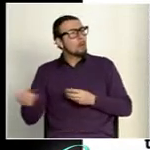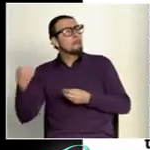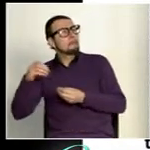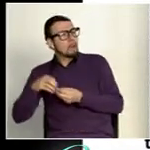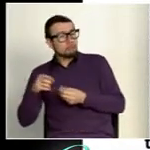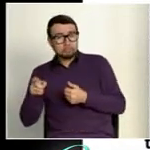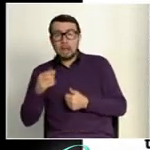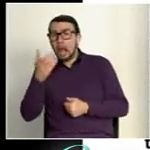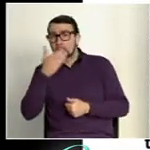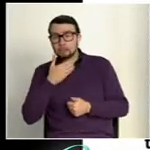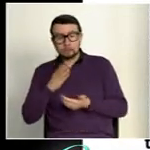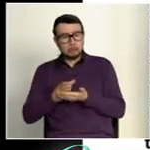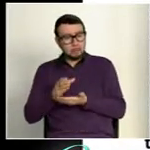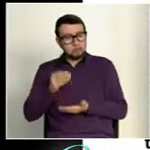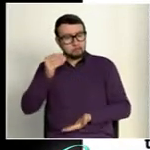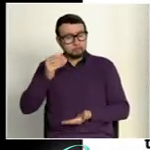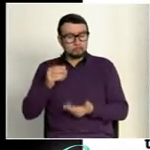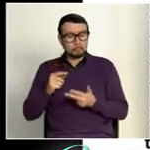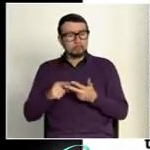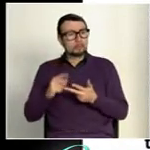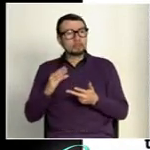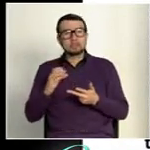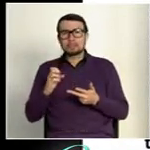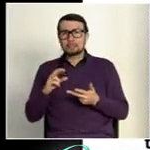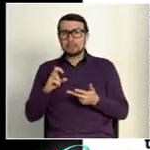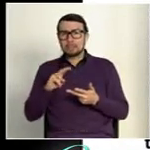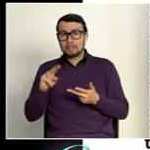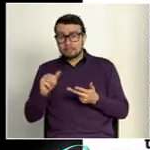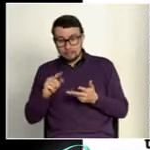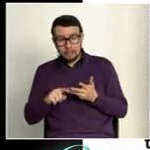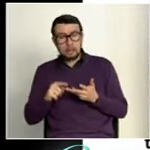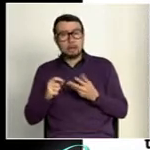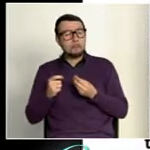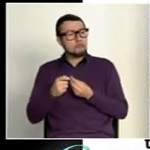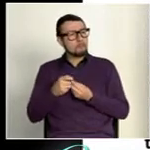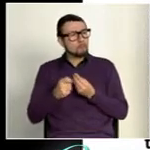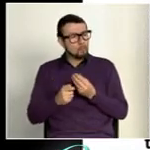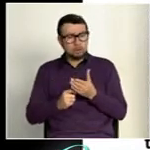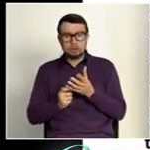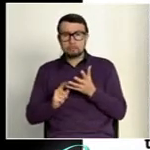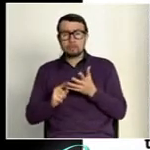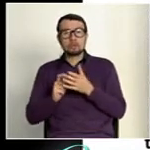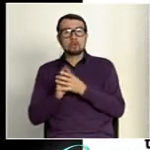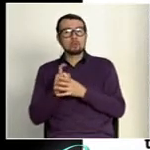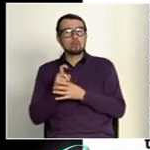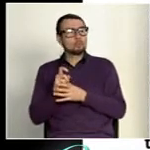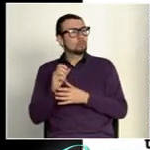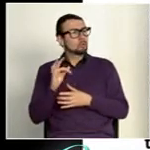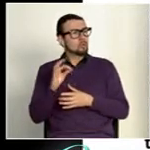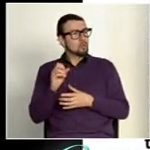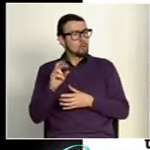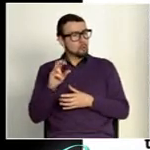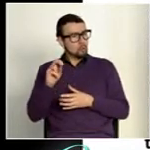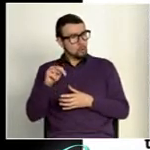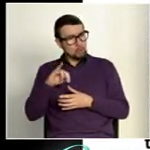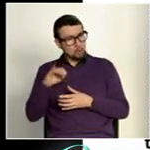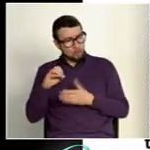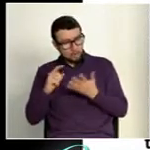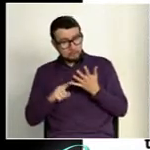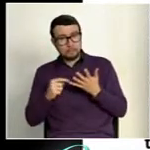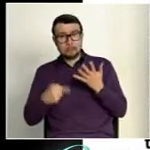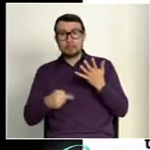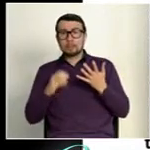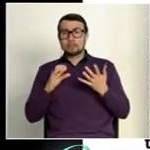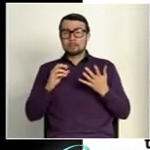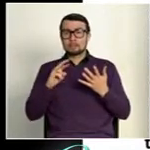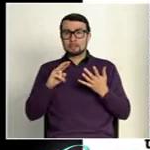Manzanas, claro. Peras, cerezas, moras, guayaba, toronja, ciruela, uchuva, que